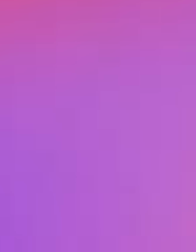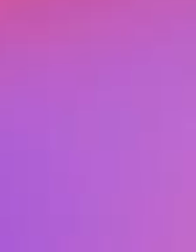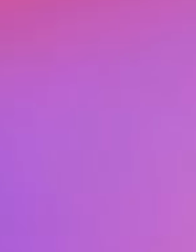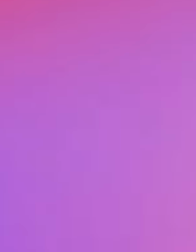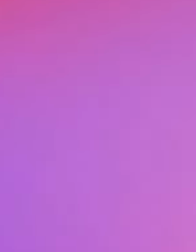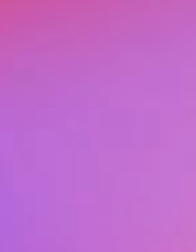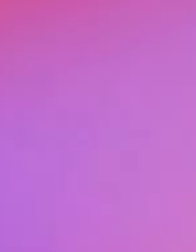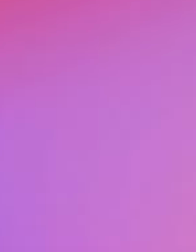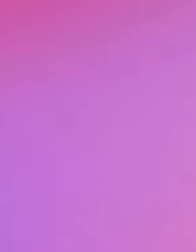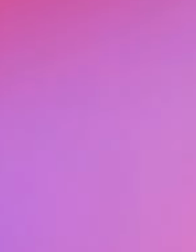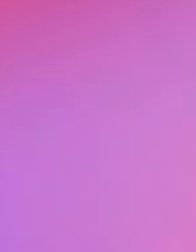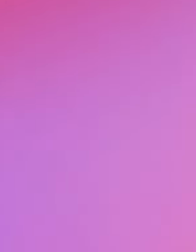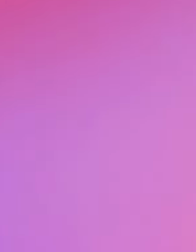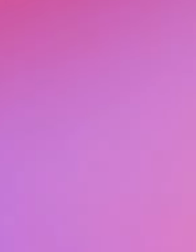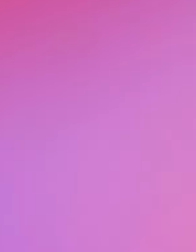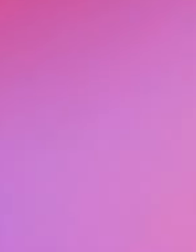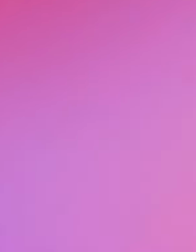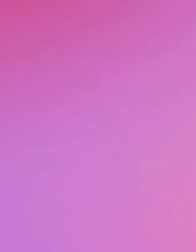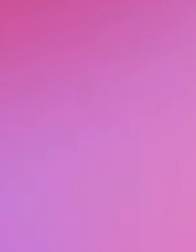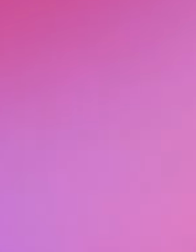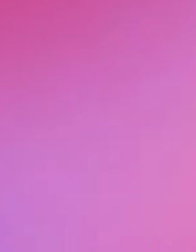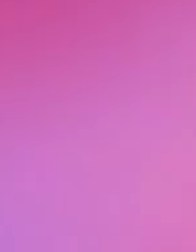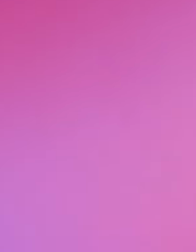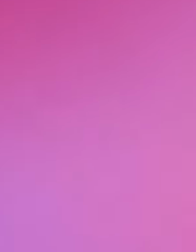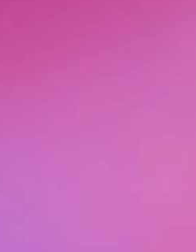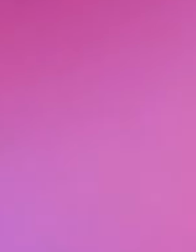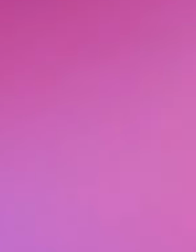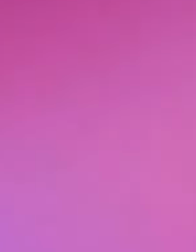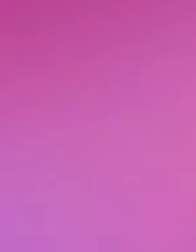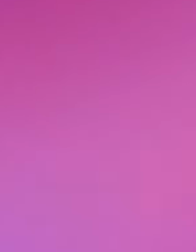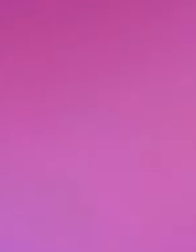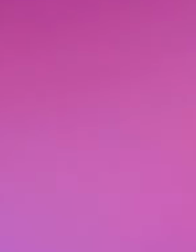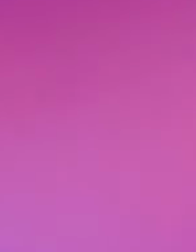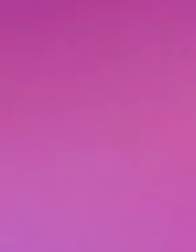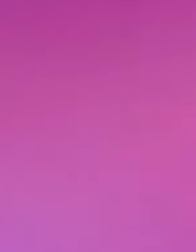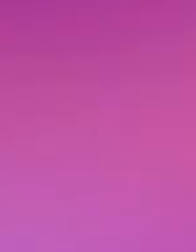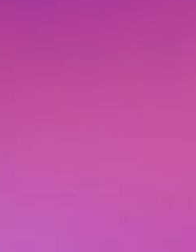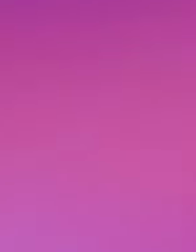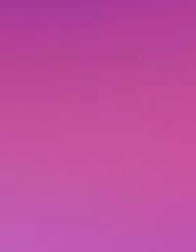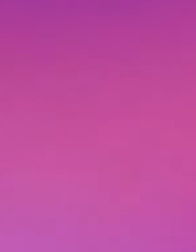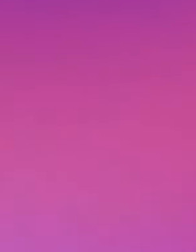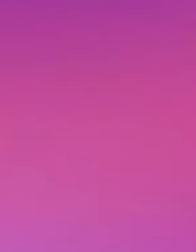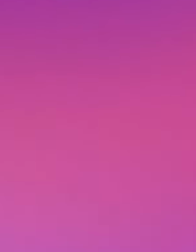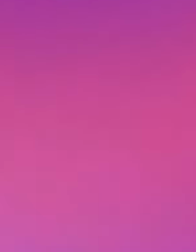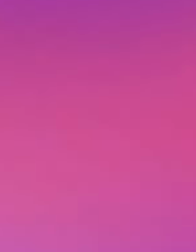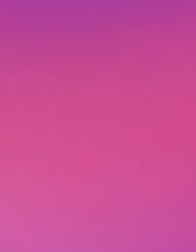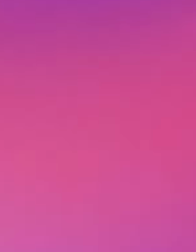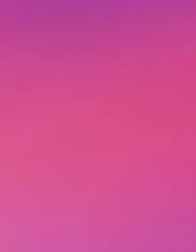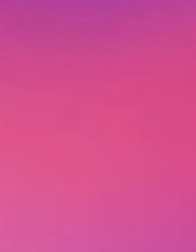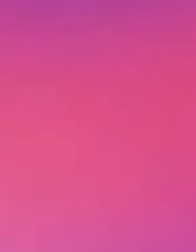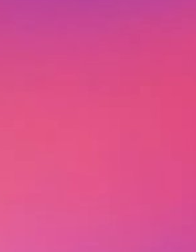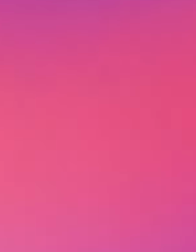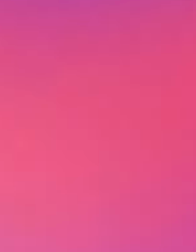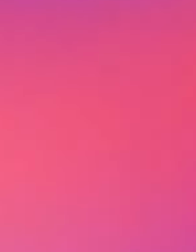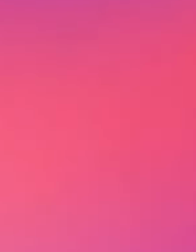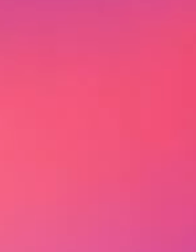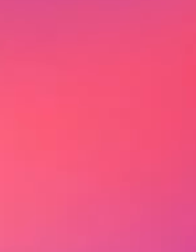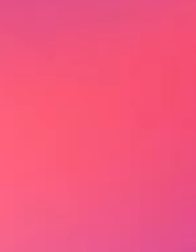o necesitas ayuda, llama al Centro de Apoyo Pedagógico a Distancia. El número de teléfono para secundaria es